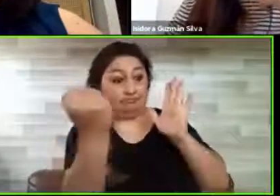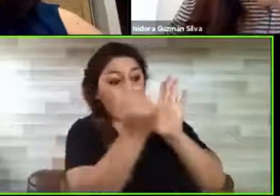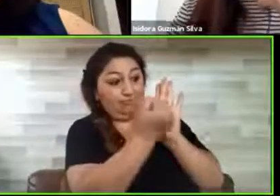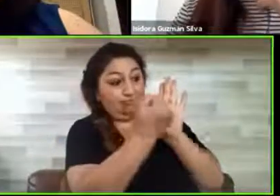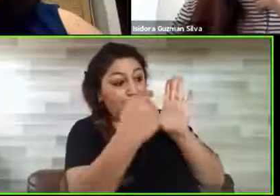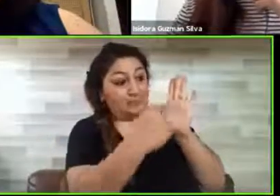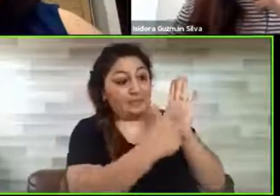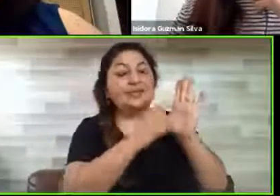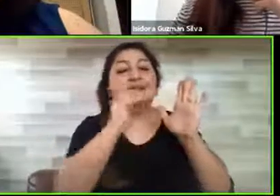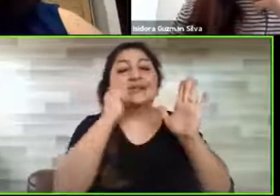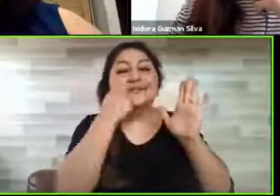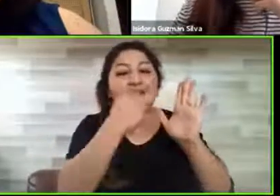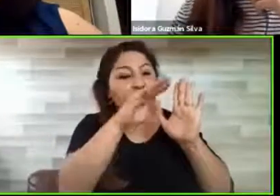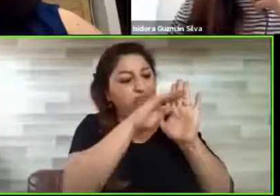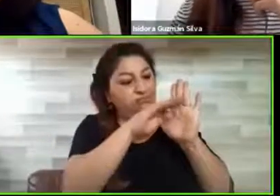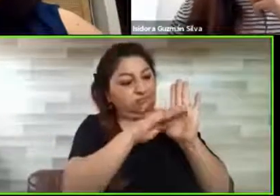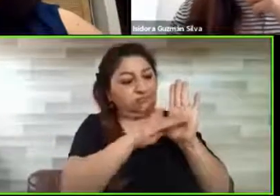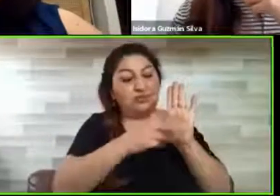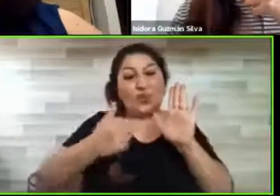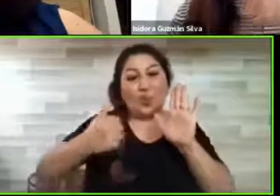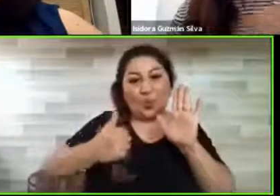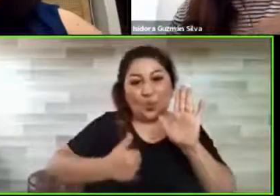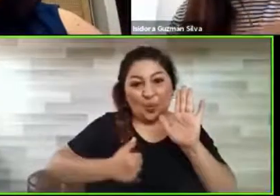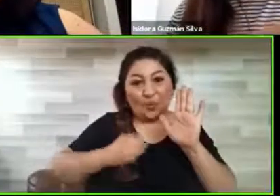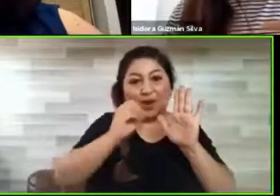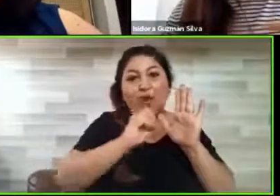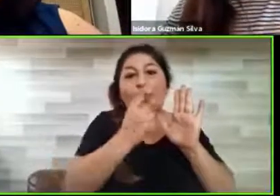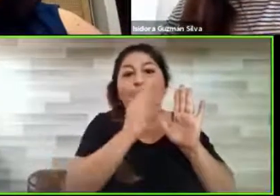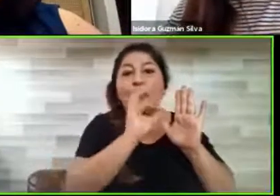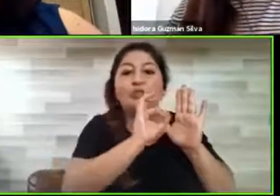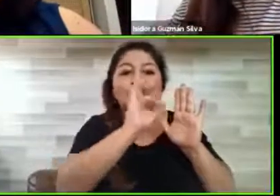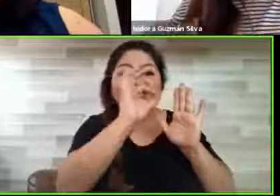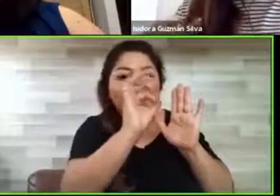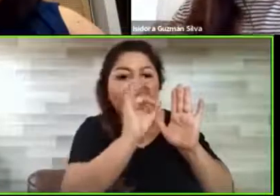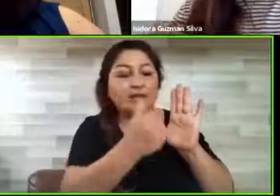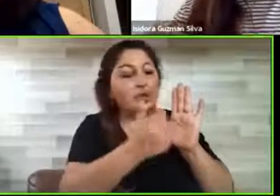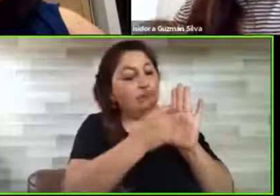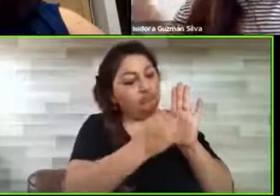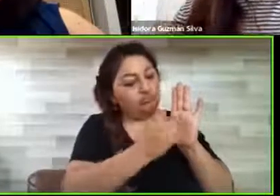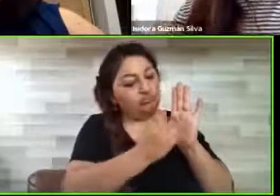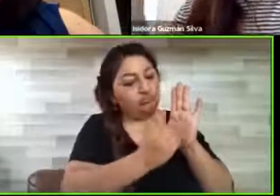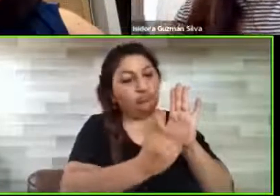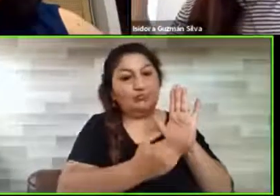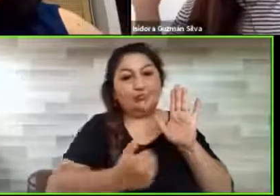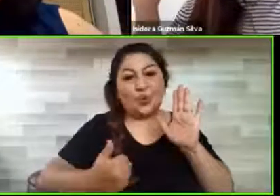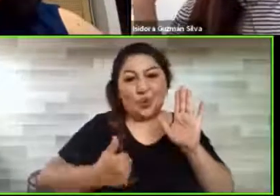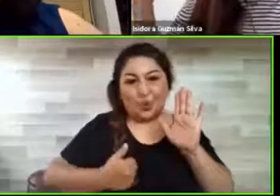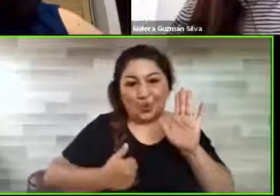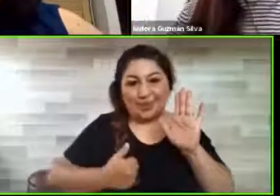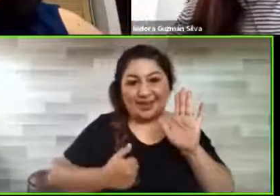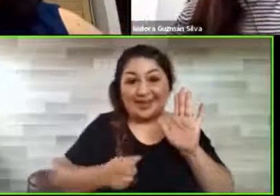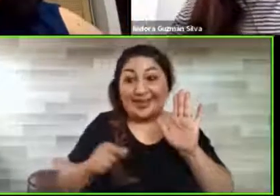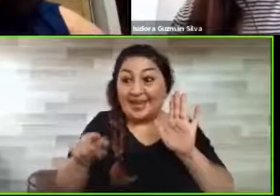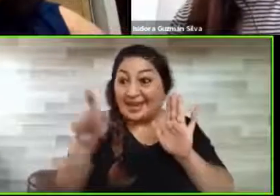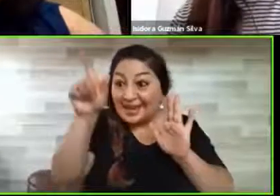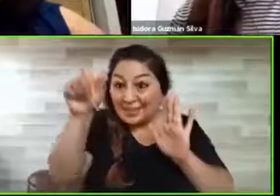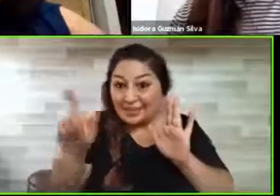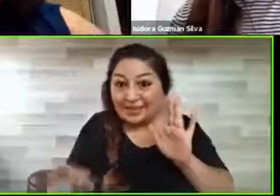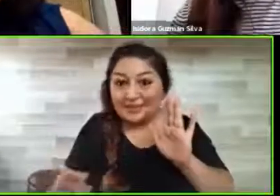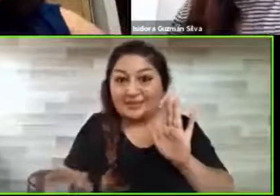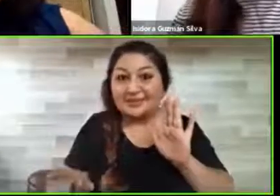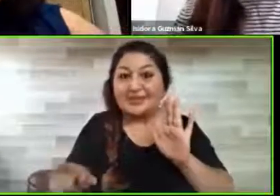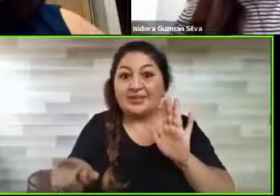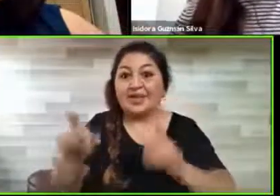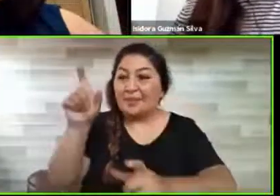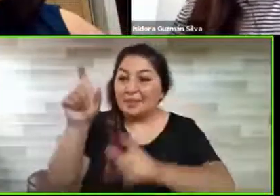o en un porcentaje con estas cosas me entiendes como que la gente así puedas entender de manera